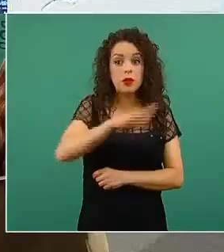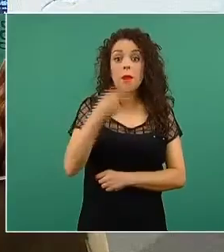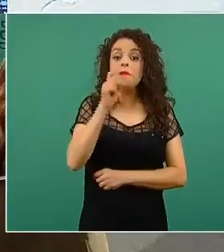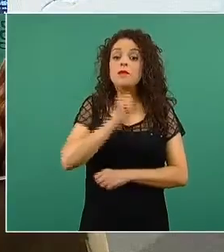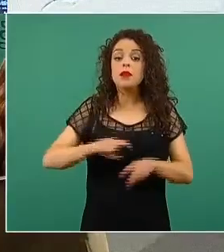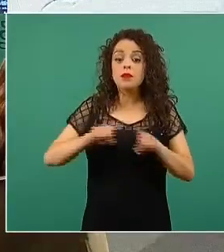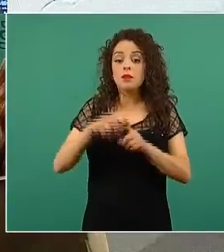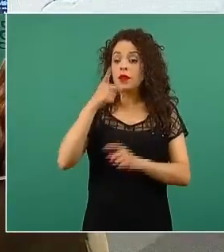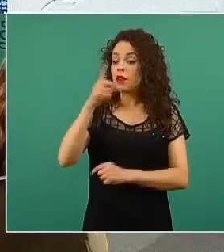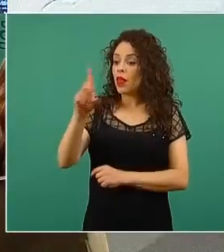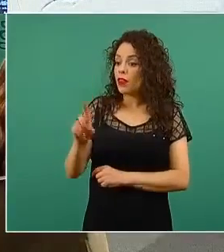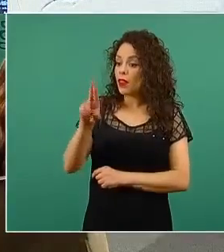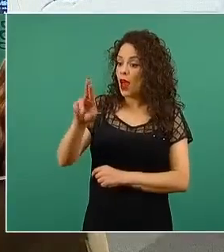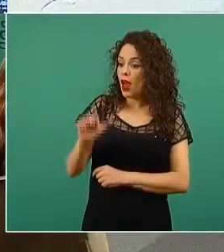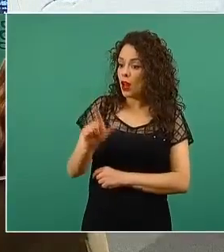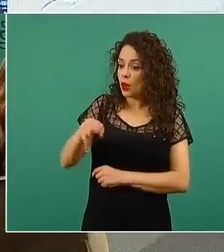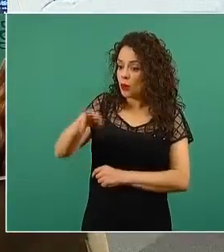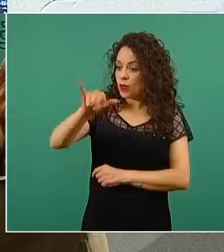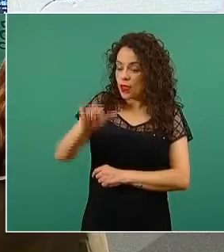Alomía, cómo